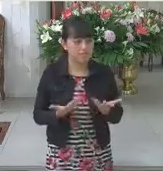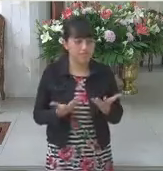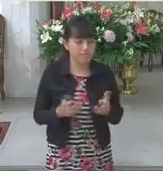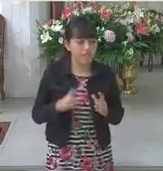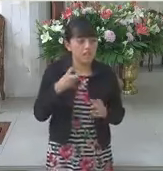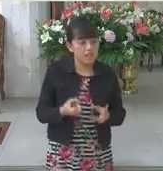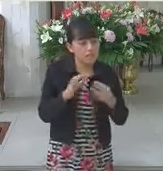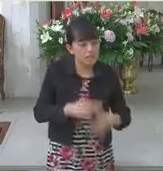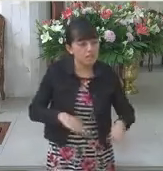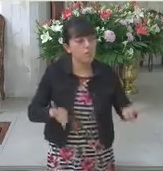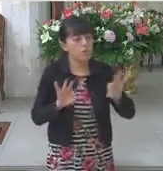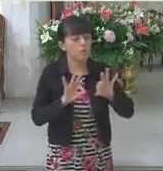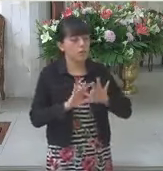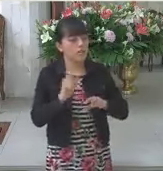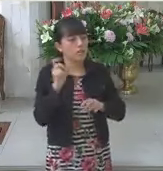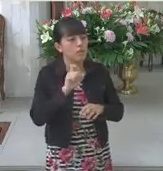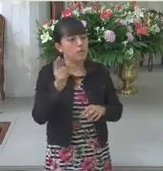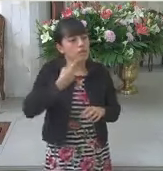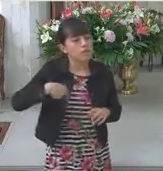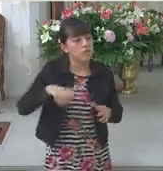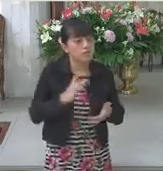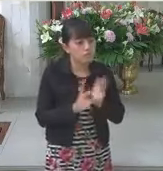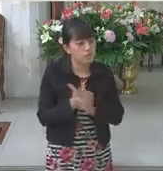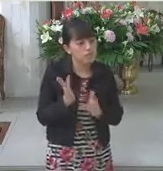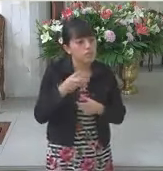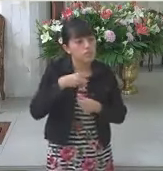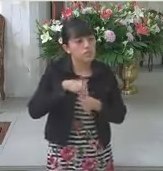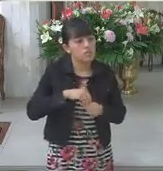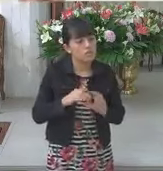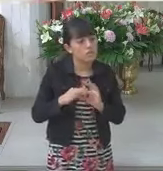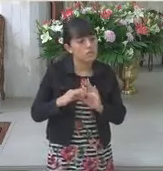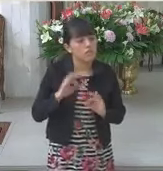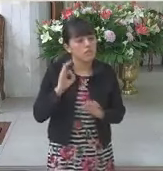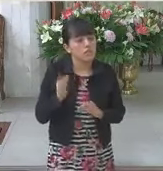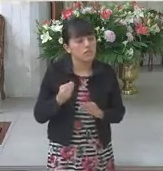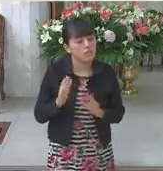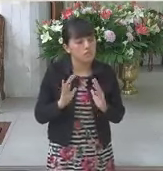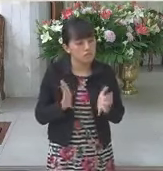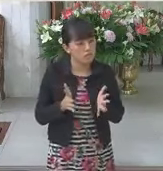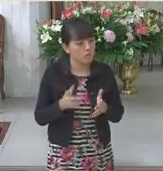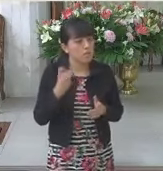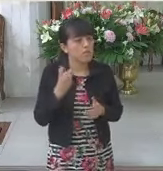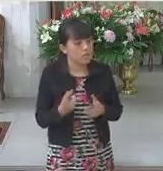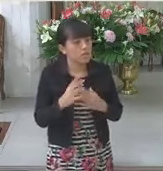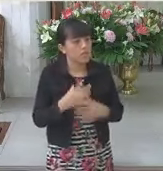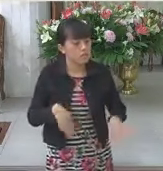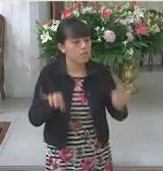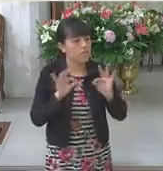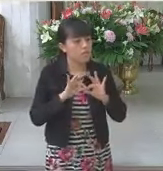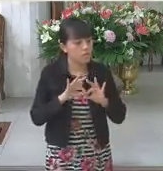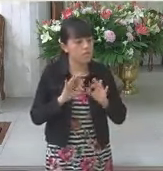obedecer a Cristo y confesarlo delante de los hombres porque para esto Sí